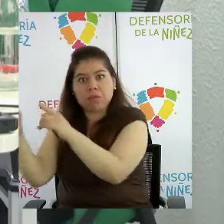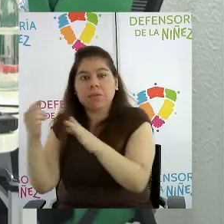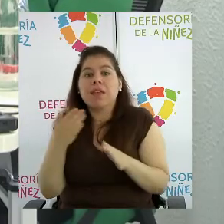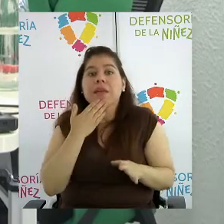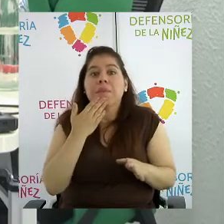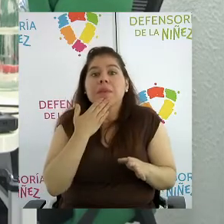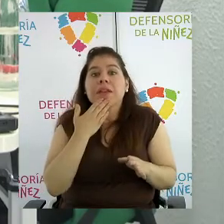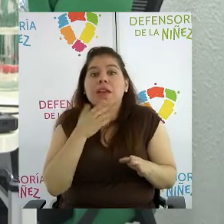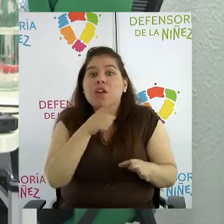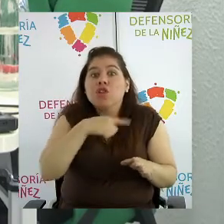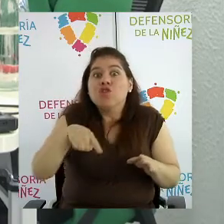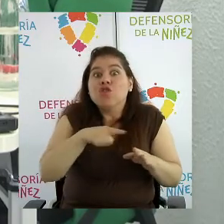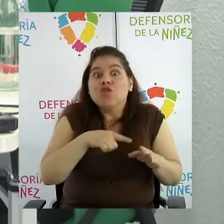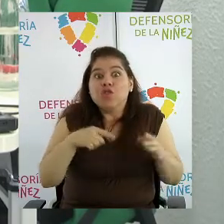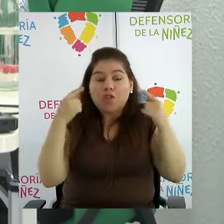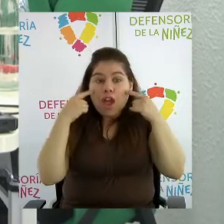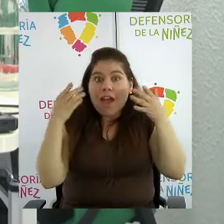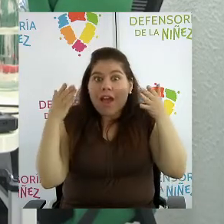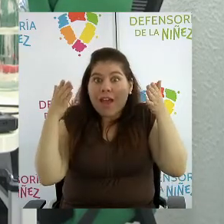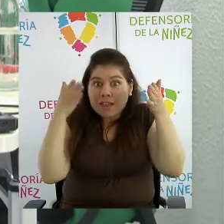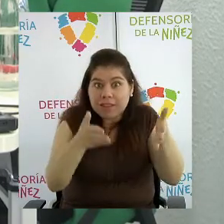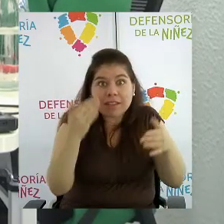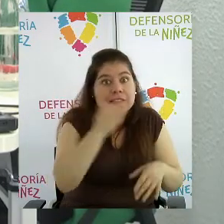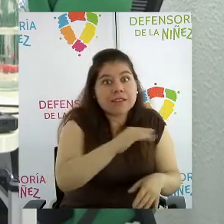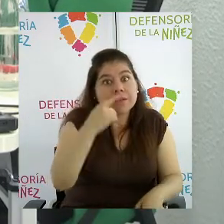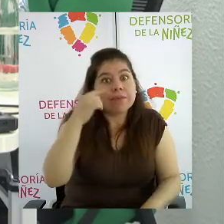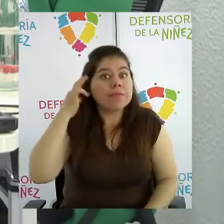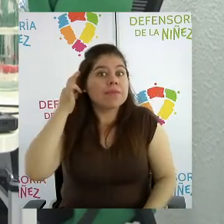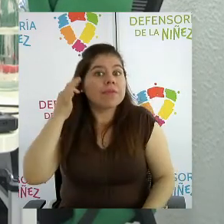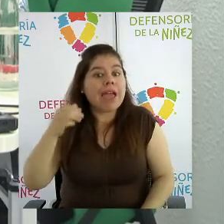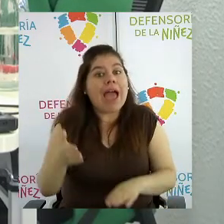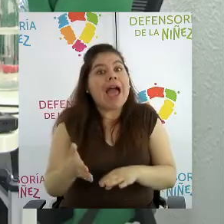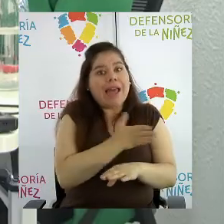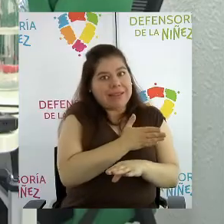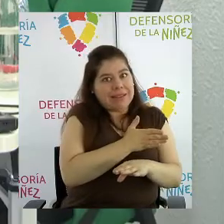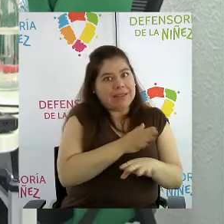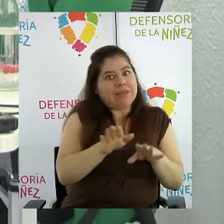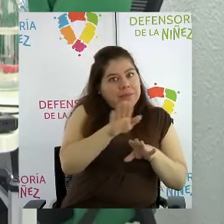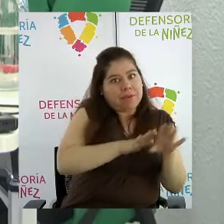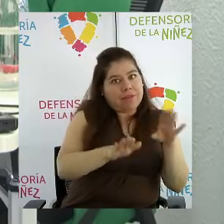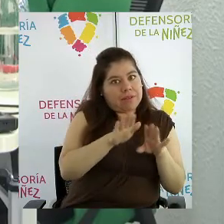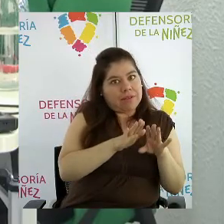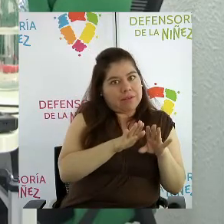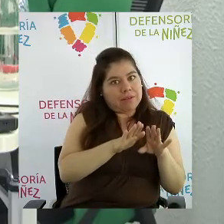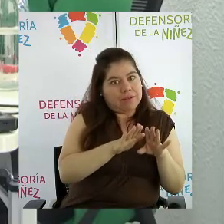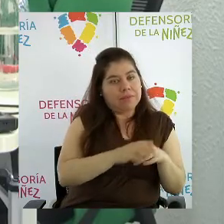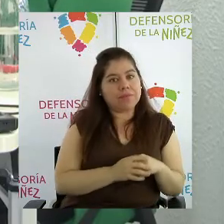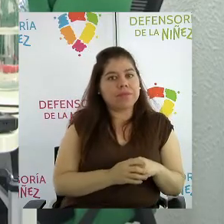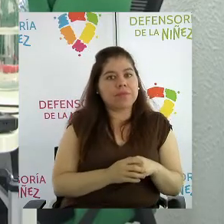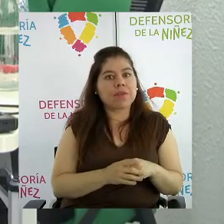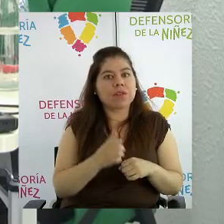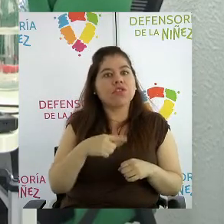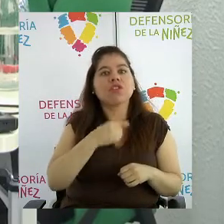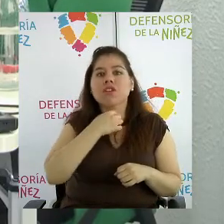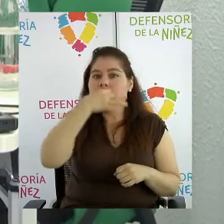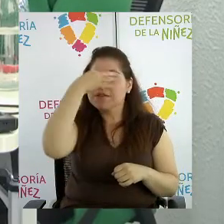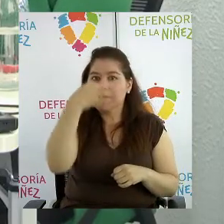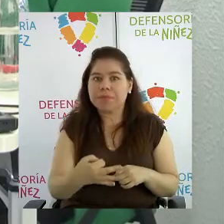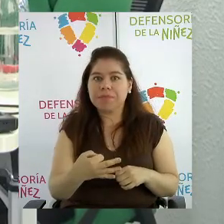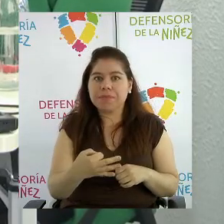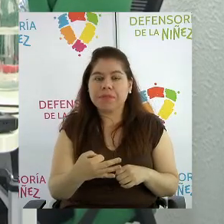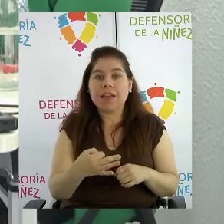y adolescentes, adopte acciones para evitar que esta situación se produzca. Por lo tanto, quiero ser enfática. La Defensoría de la Niñez